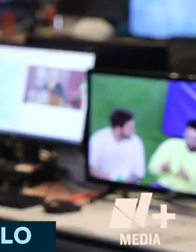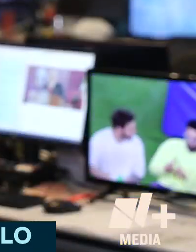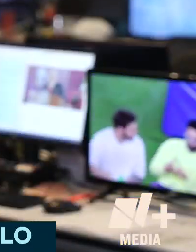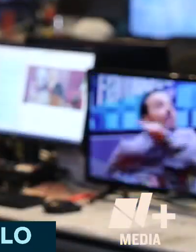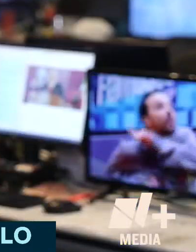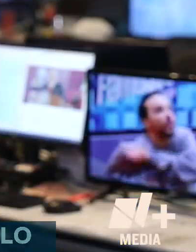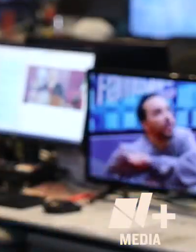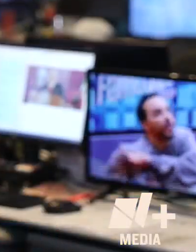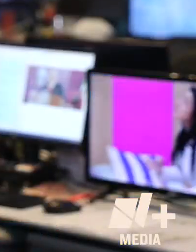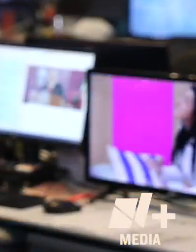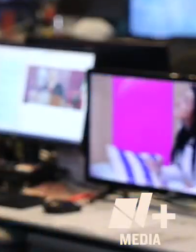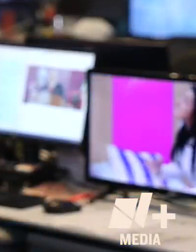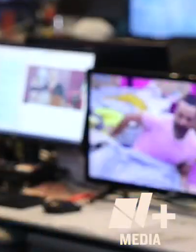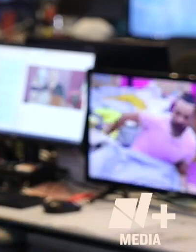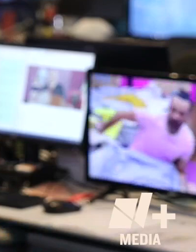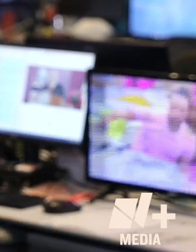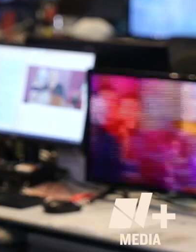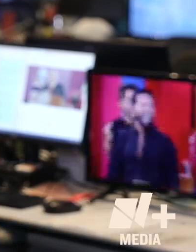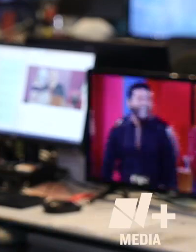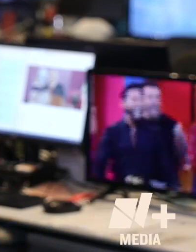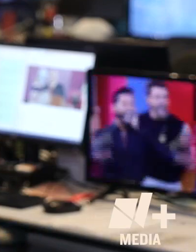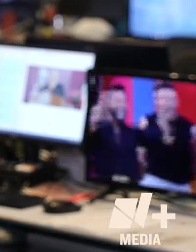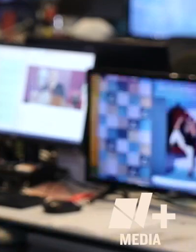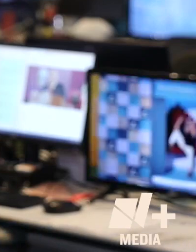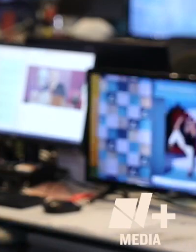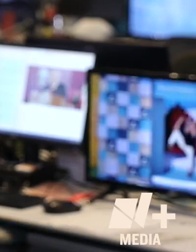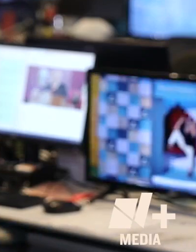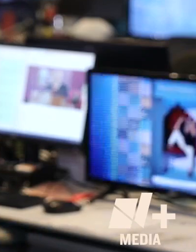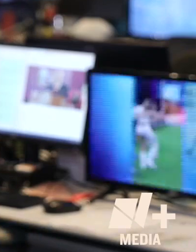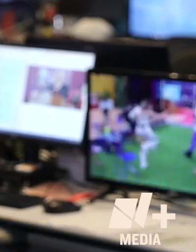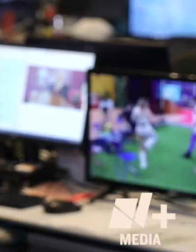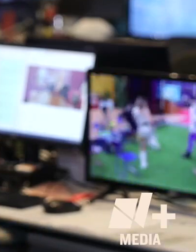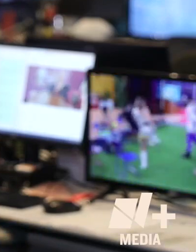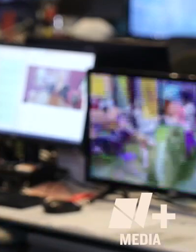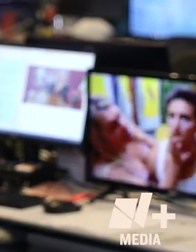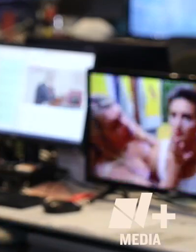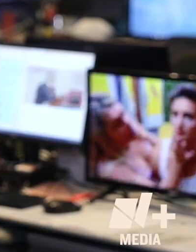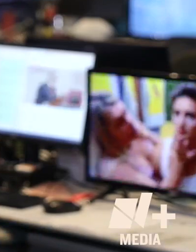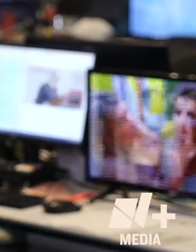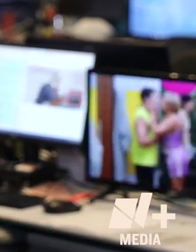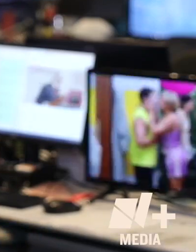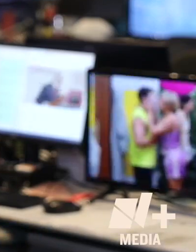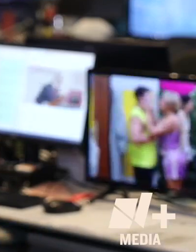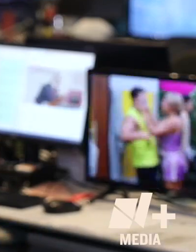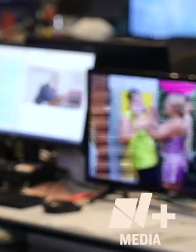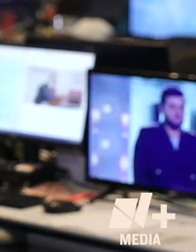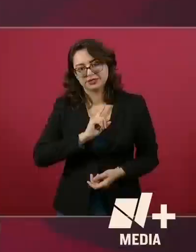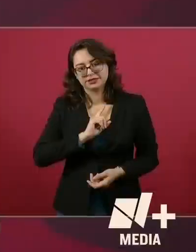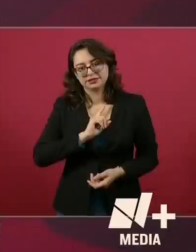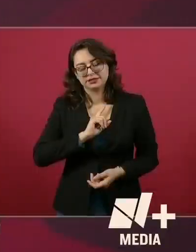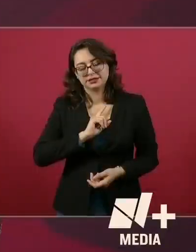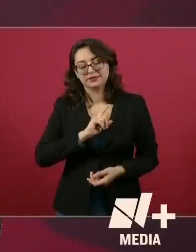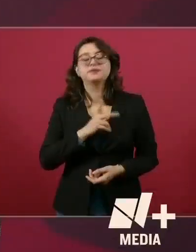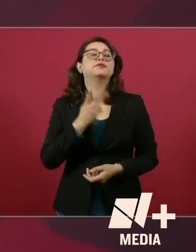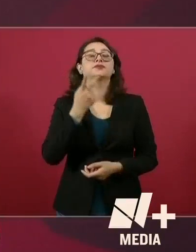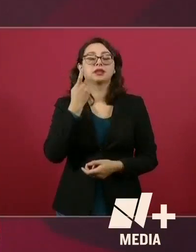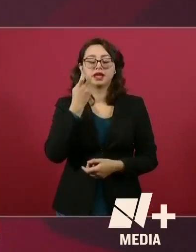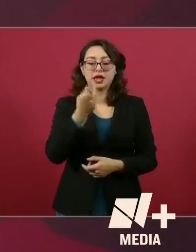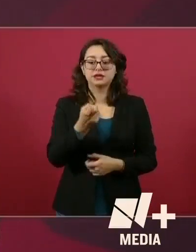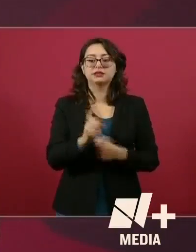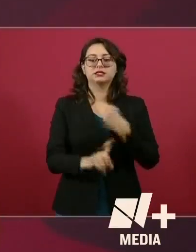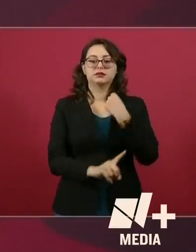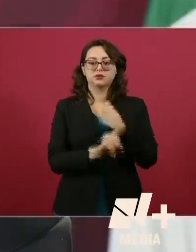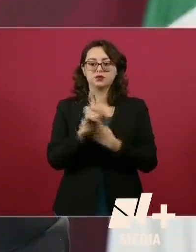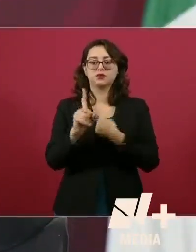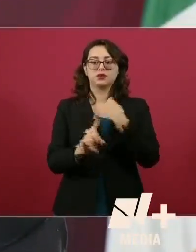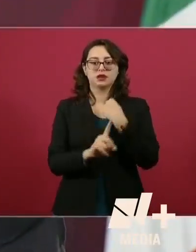López Obrador, justo habló sobre el registro de la senadora Xóchitl Gálvez. Escuchemos qué fue lo que dijo. Con esta idea de